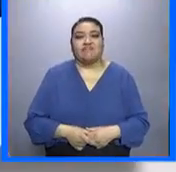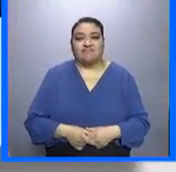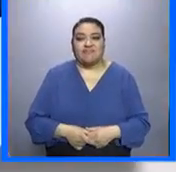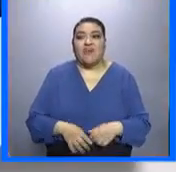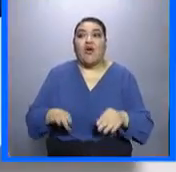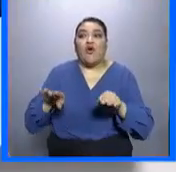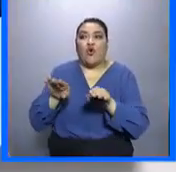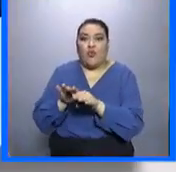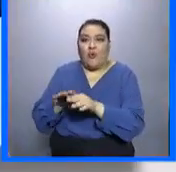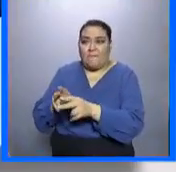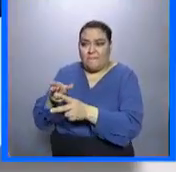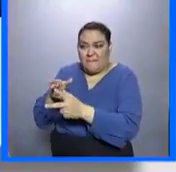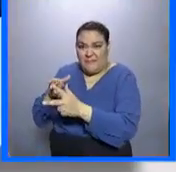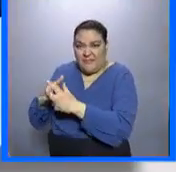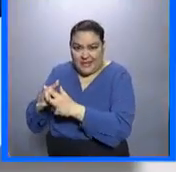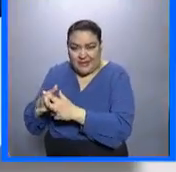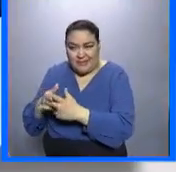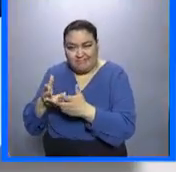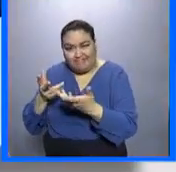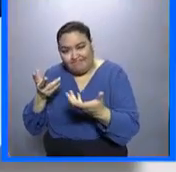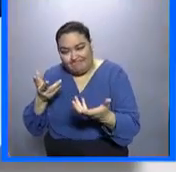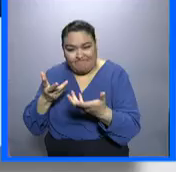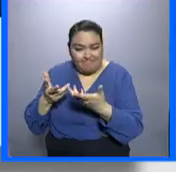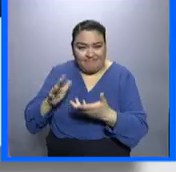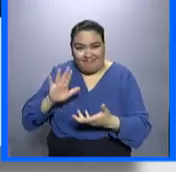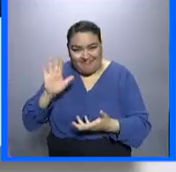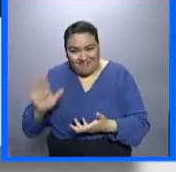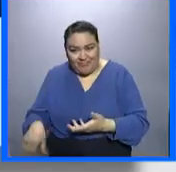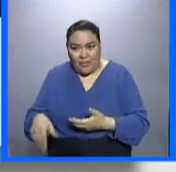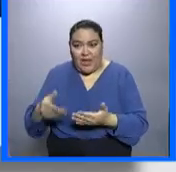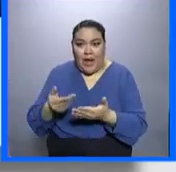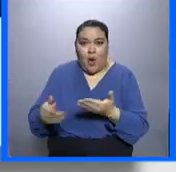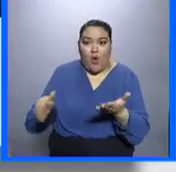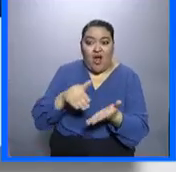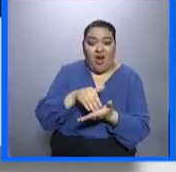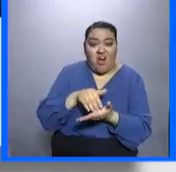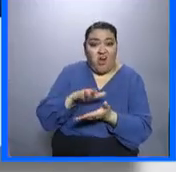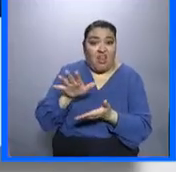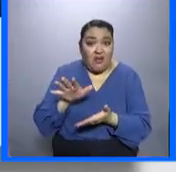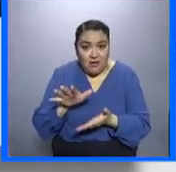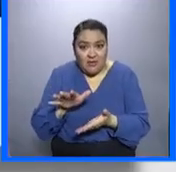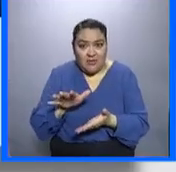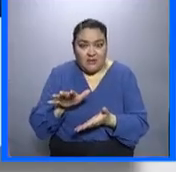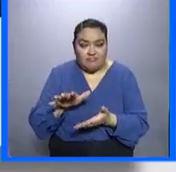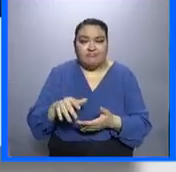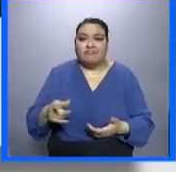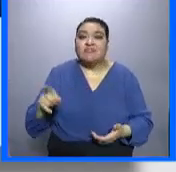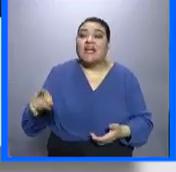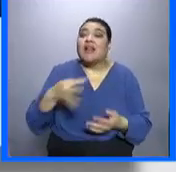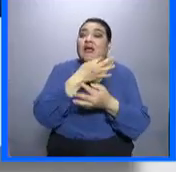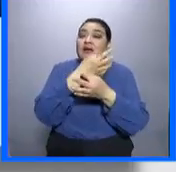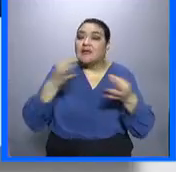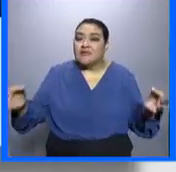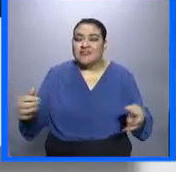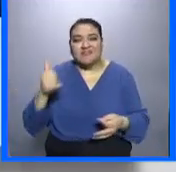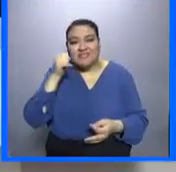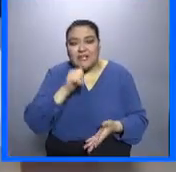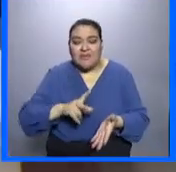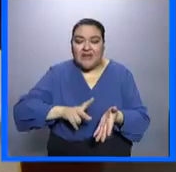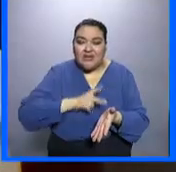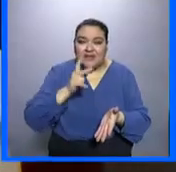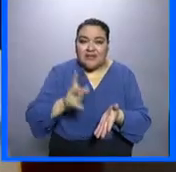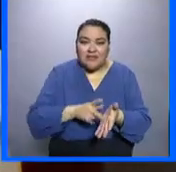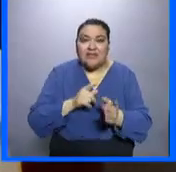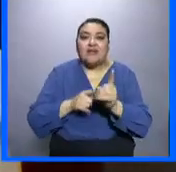Matarlos es muy evidente, entonces, bueno, lo hacen de esta manera. Advirtió que hay constantes muestras de lo que